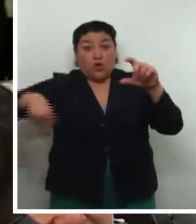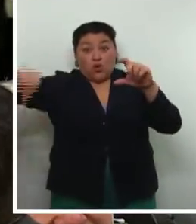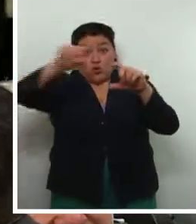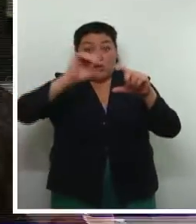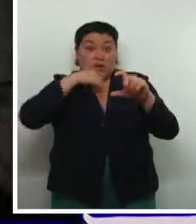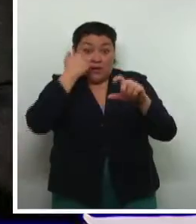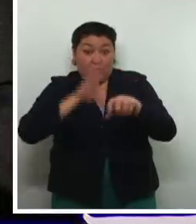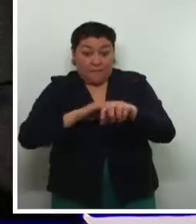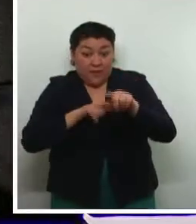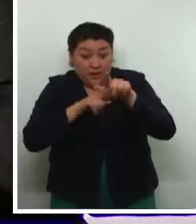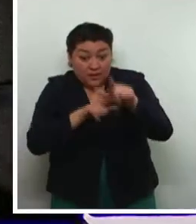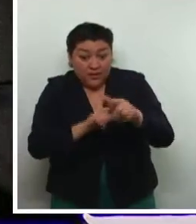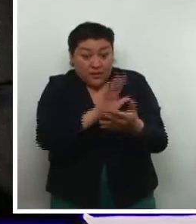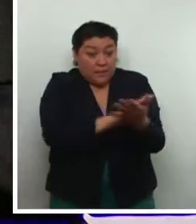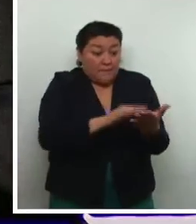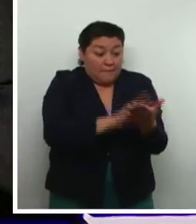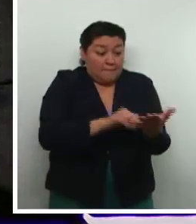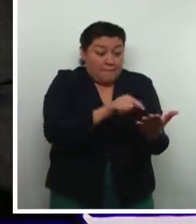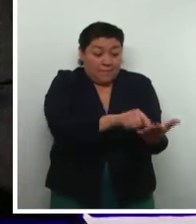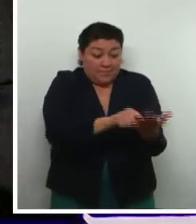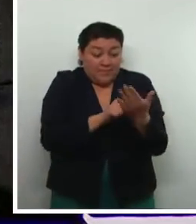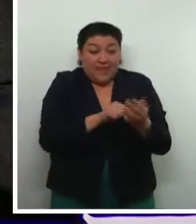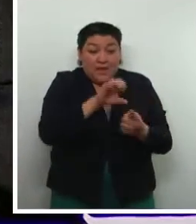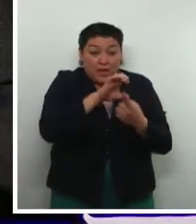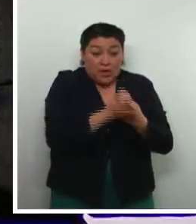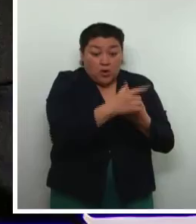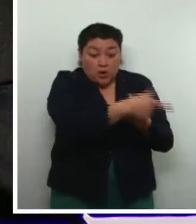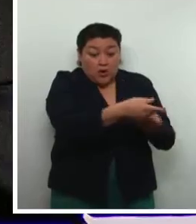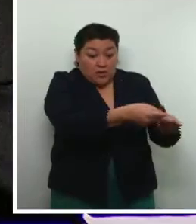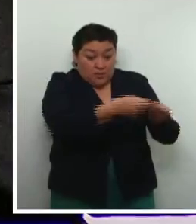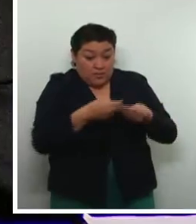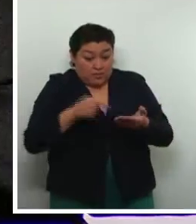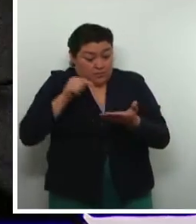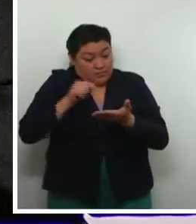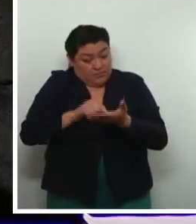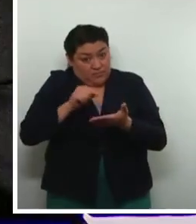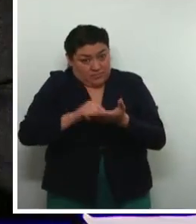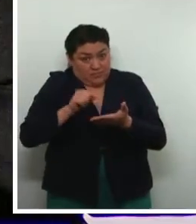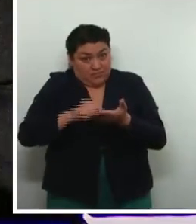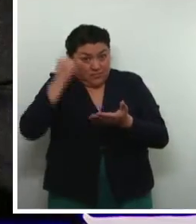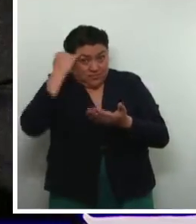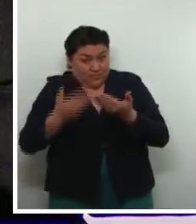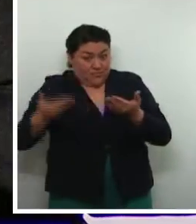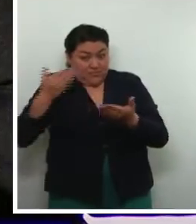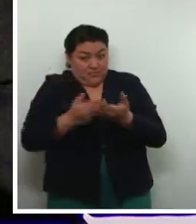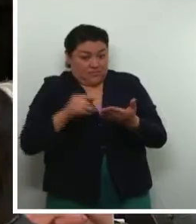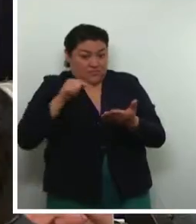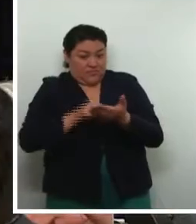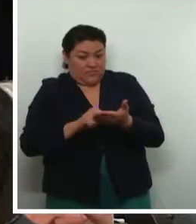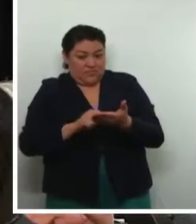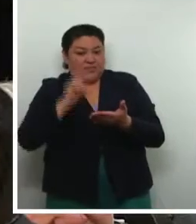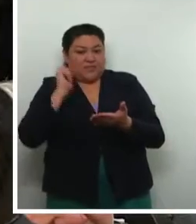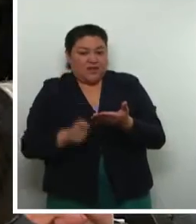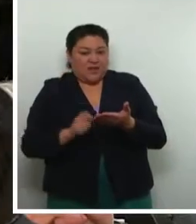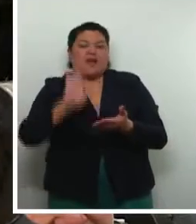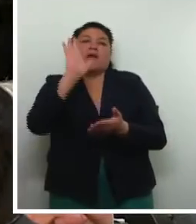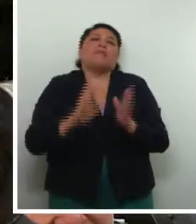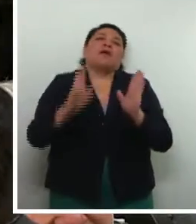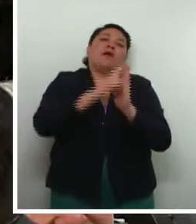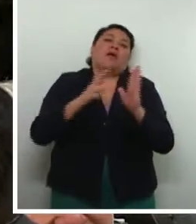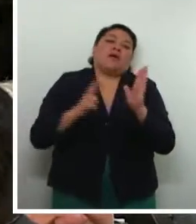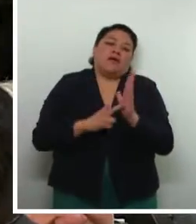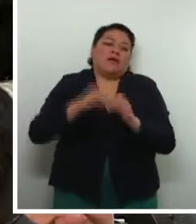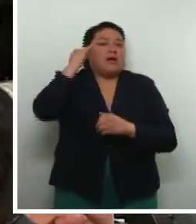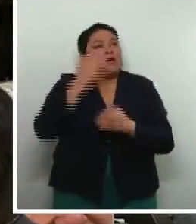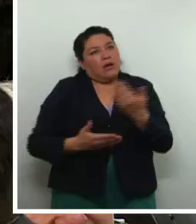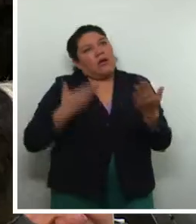que hacer sobre el documento que venga de la comisión que trata de conciliar el conjunto de reservas, en realidad estamos haciendo un procedimiento de